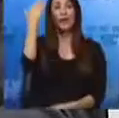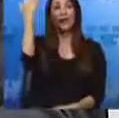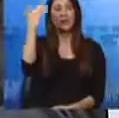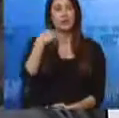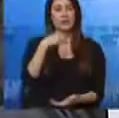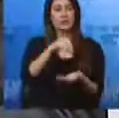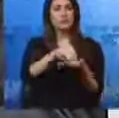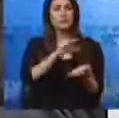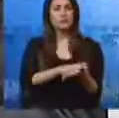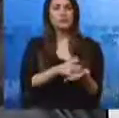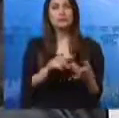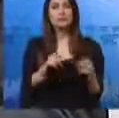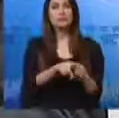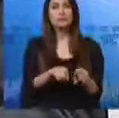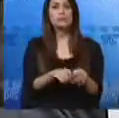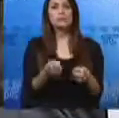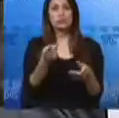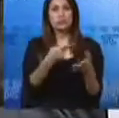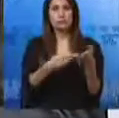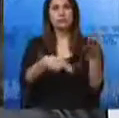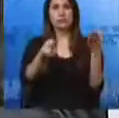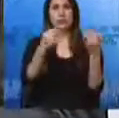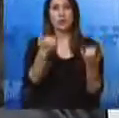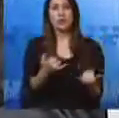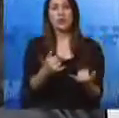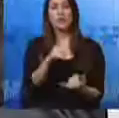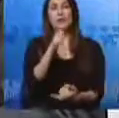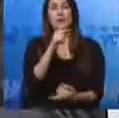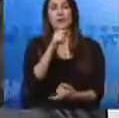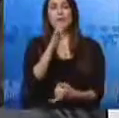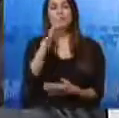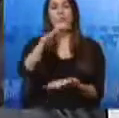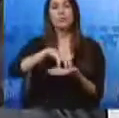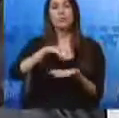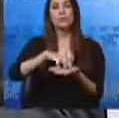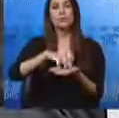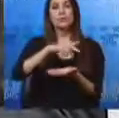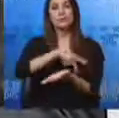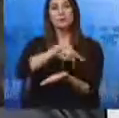sentencia, misma que había sido ratificada hoy por la Corte Provincial de Pichincha.